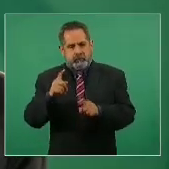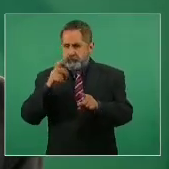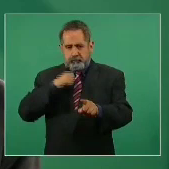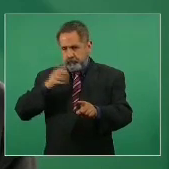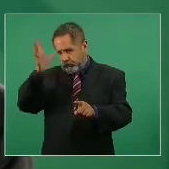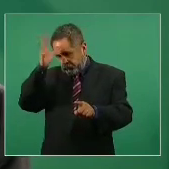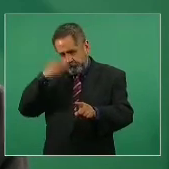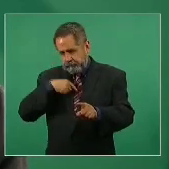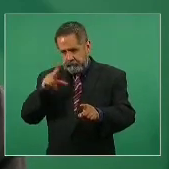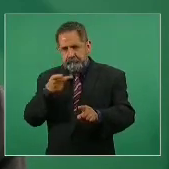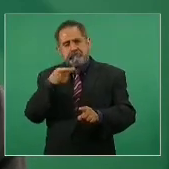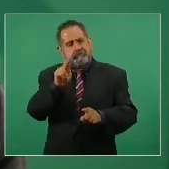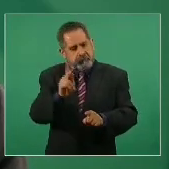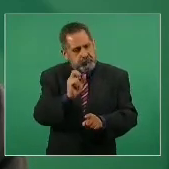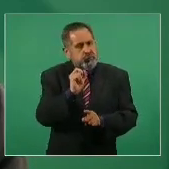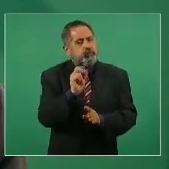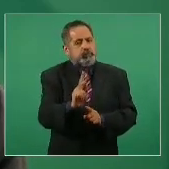aceptando sin conceder